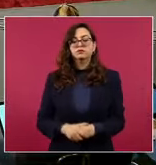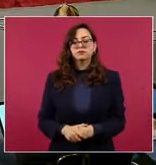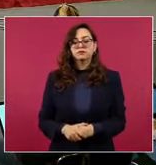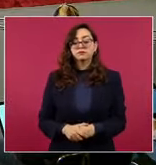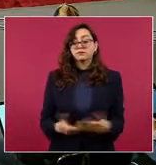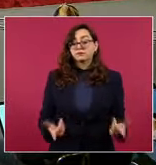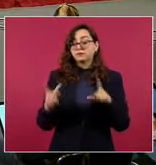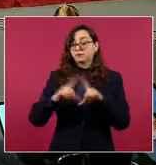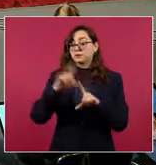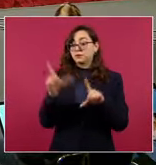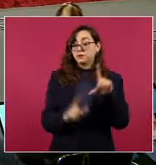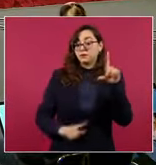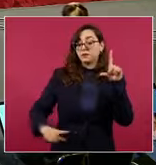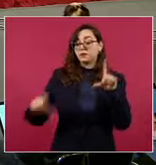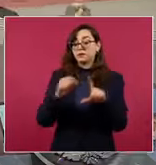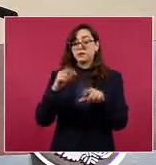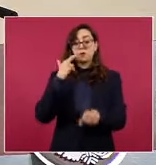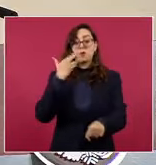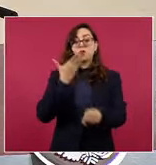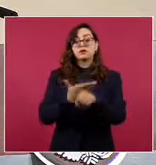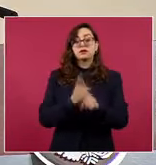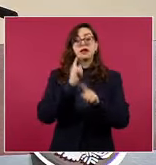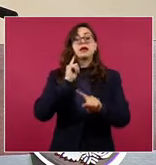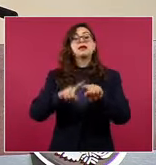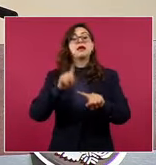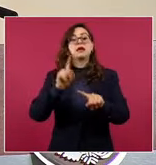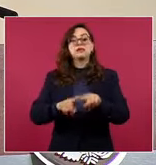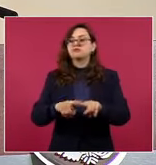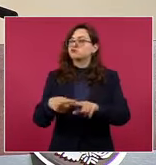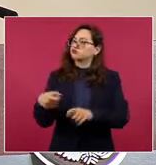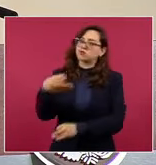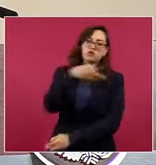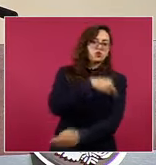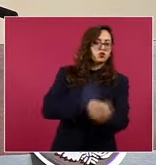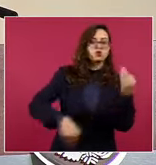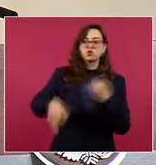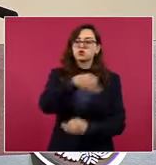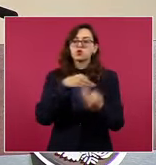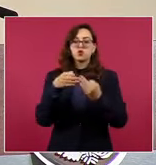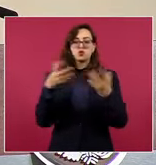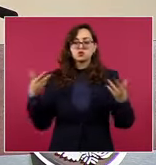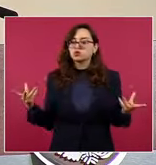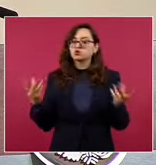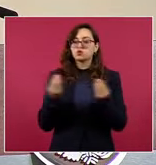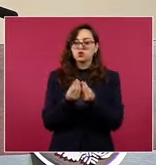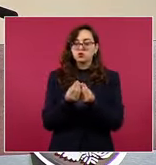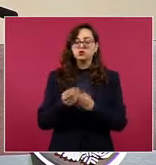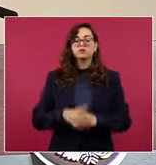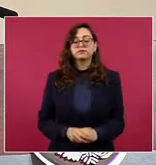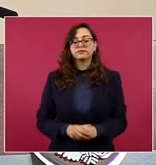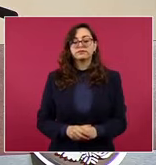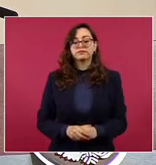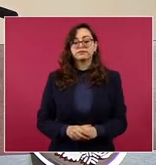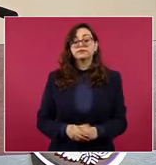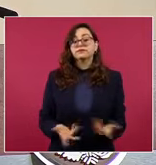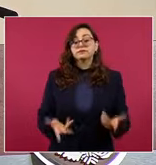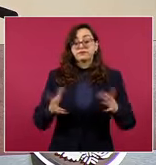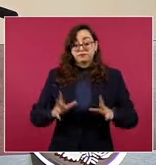una responsabilidad compartida. Se creó la Guardia Nacional, un cuerpo de paz